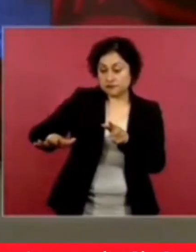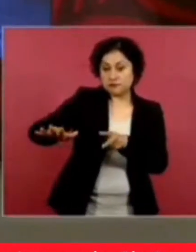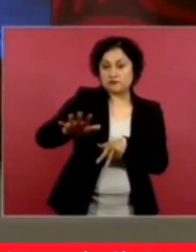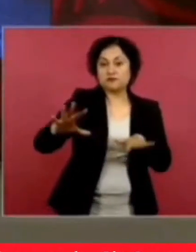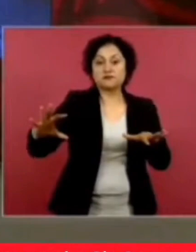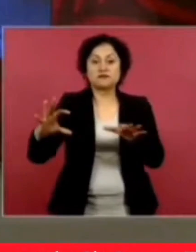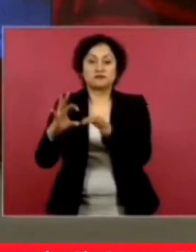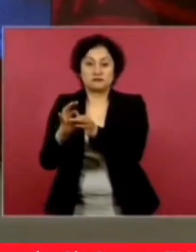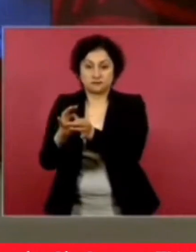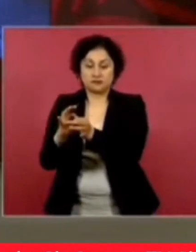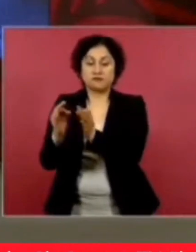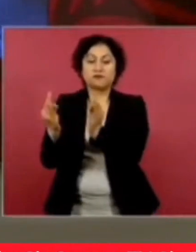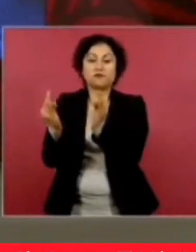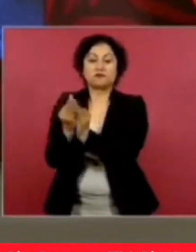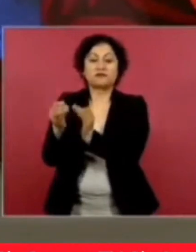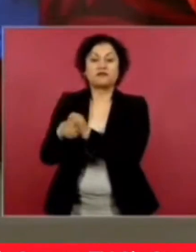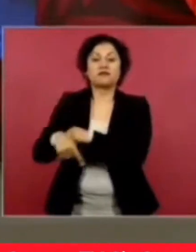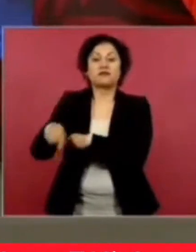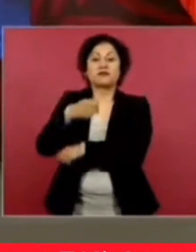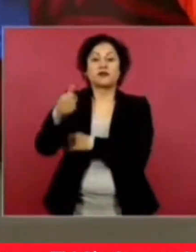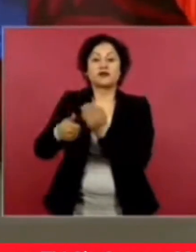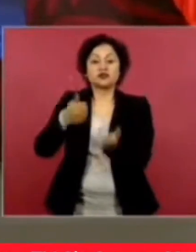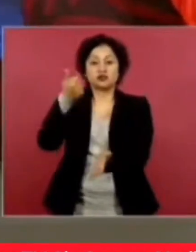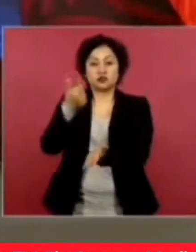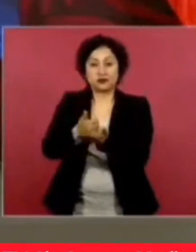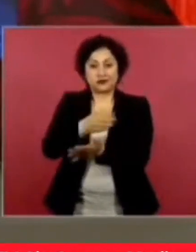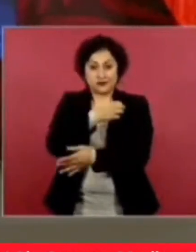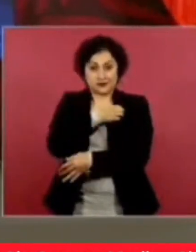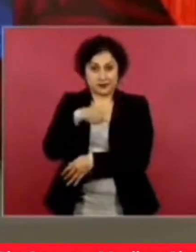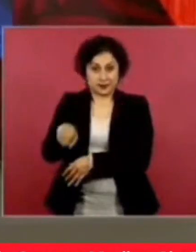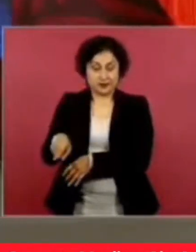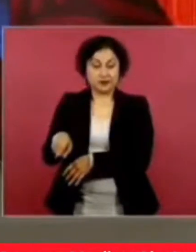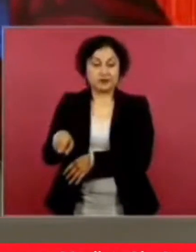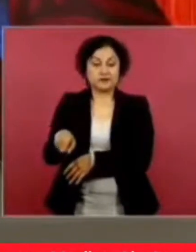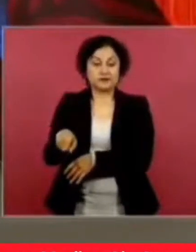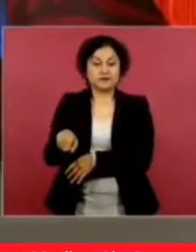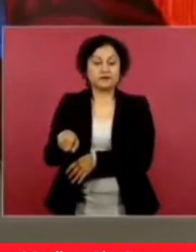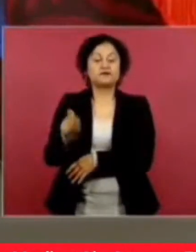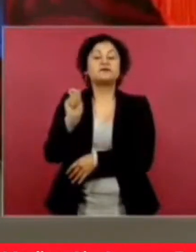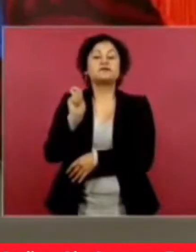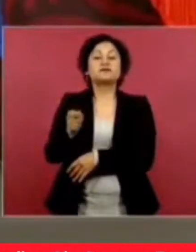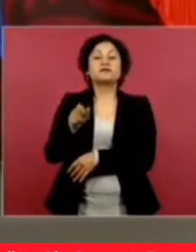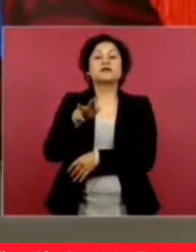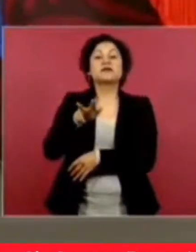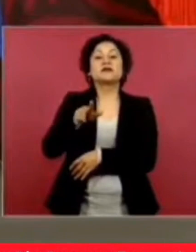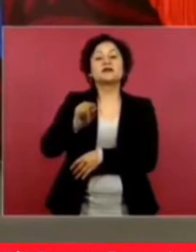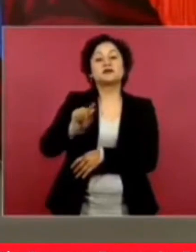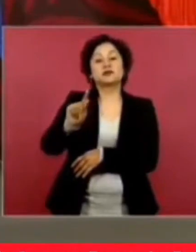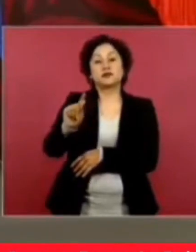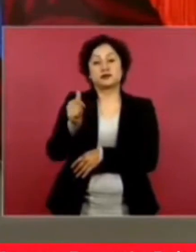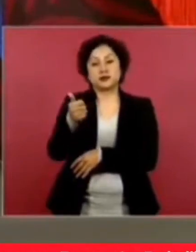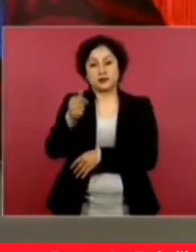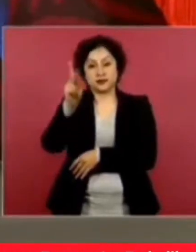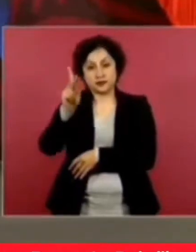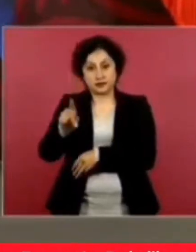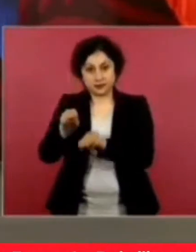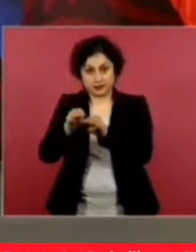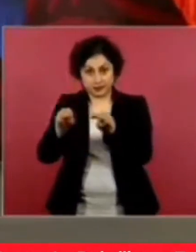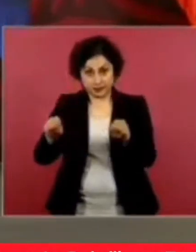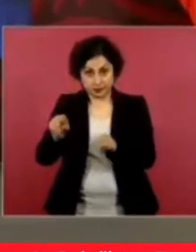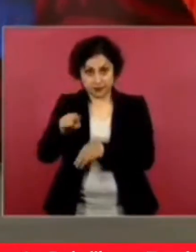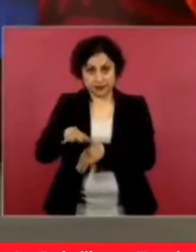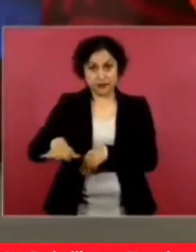por las cercanías de la ciudad capital son doscientos perdón dieciocho puntos setenta y seis kilómetros